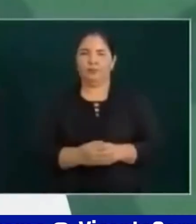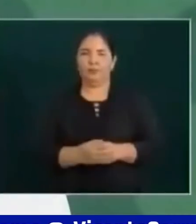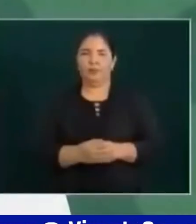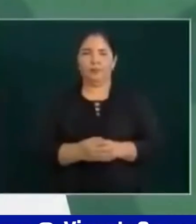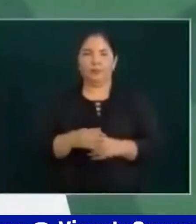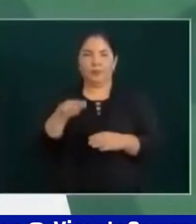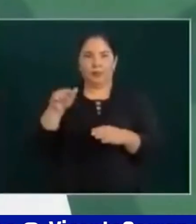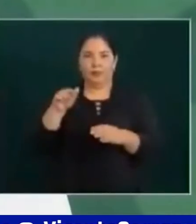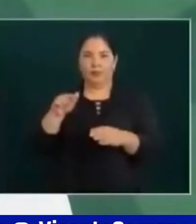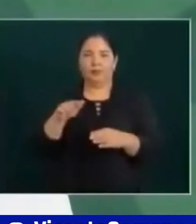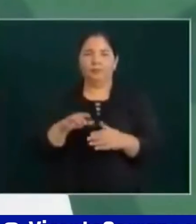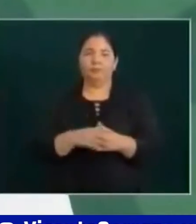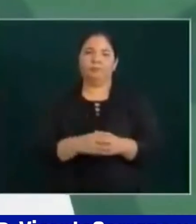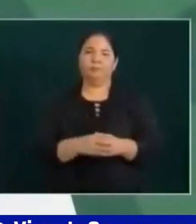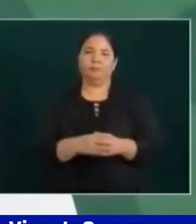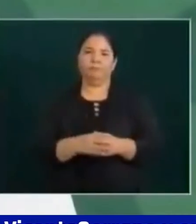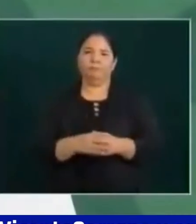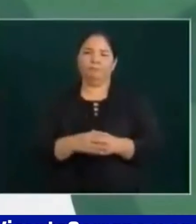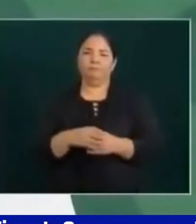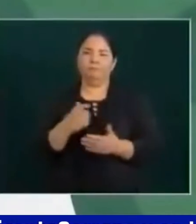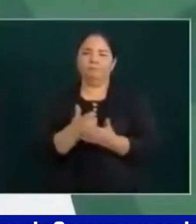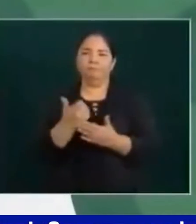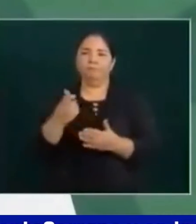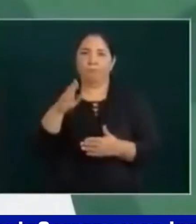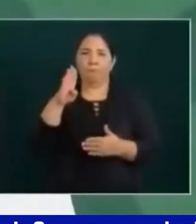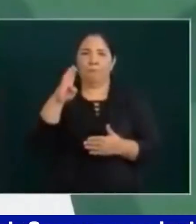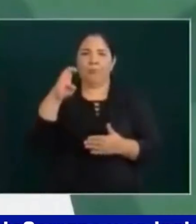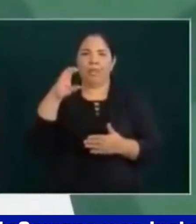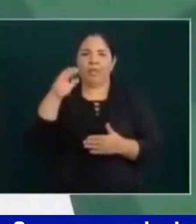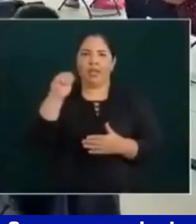que están recibiendo este apoyo.